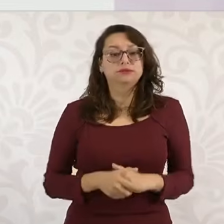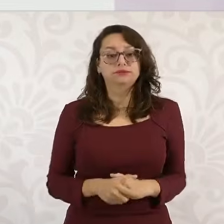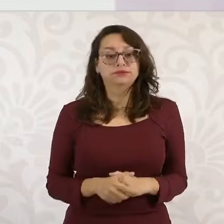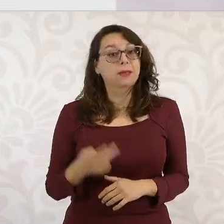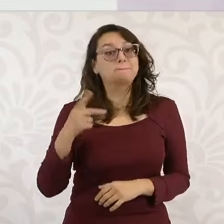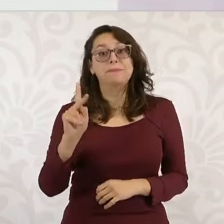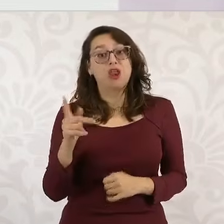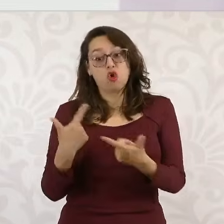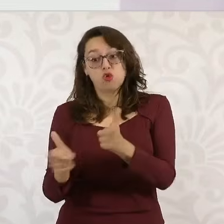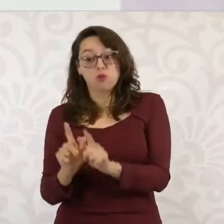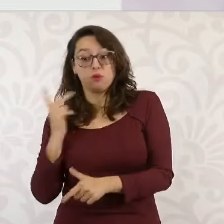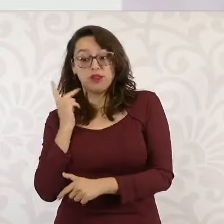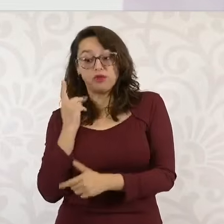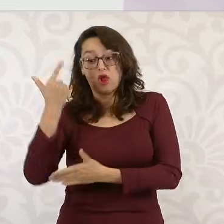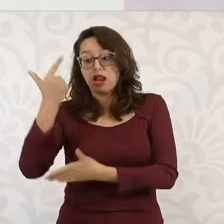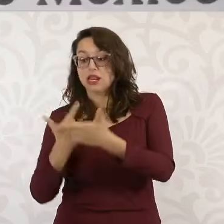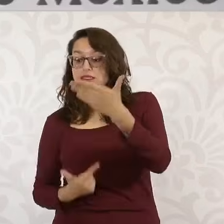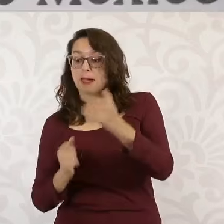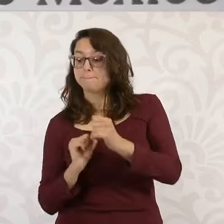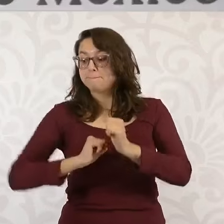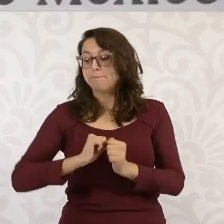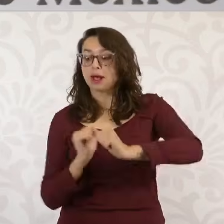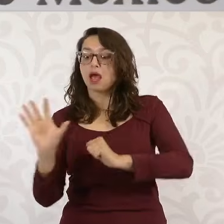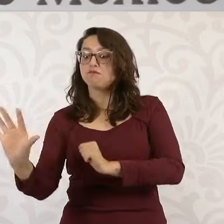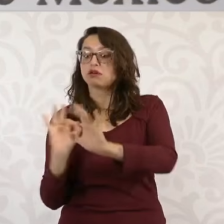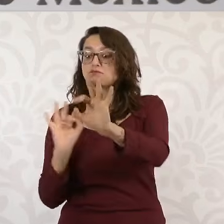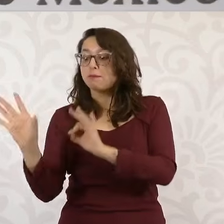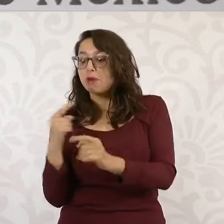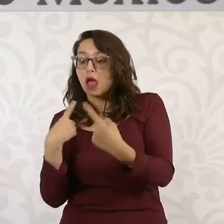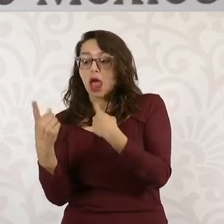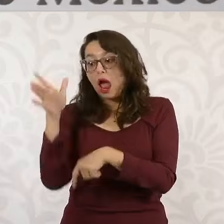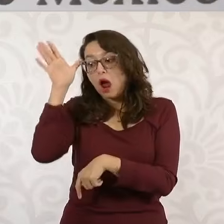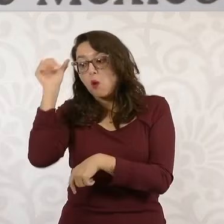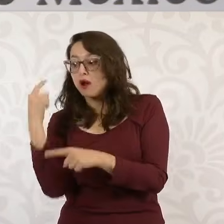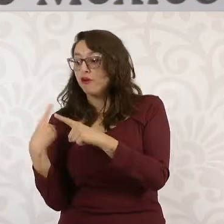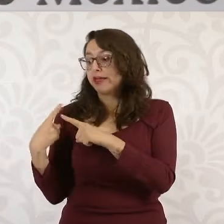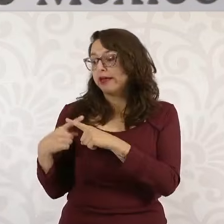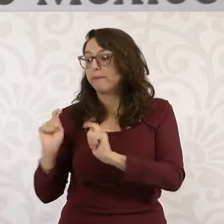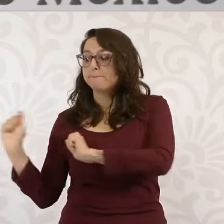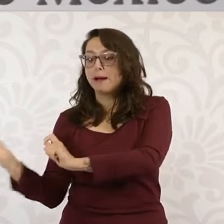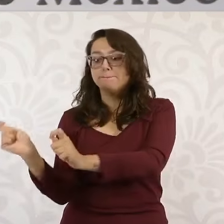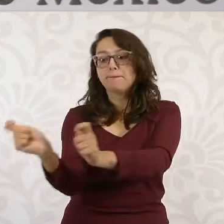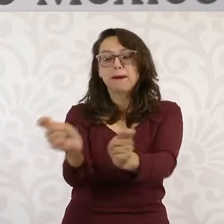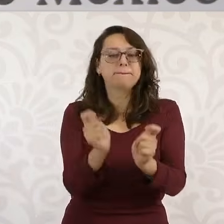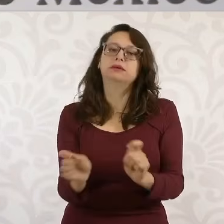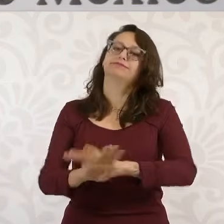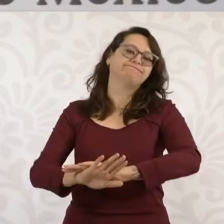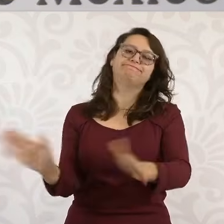Pero ya no hay listas. Ya no es que el partido se pone de acuerdo a ver quién es el 1, el 2, el 3.